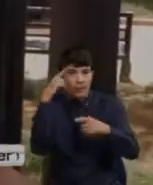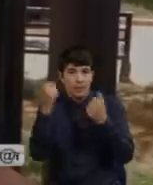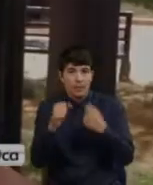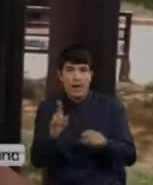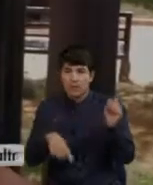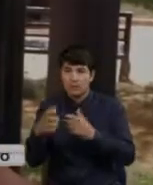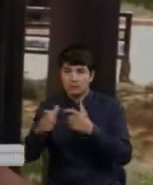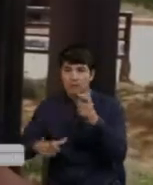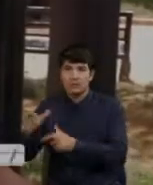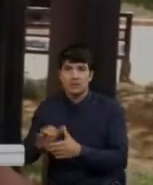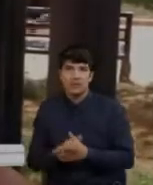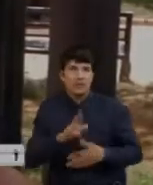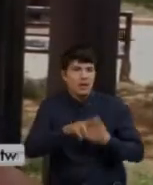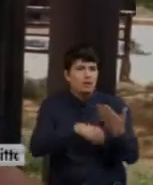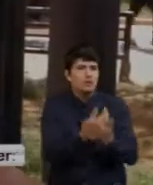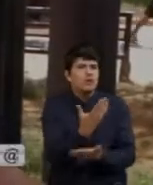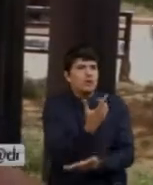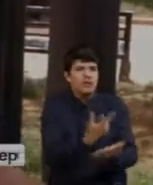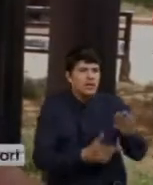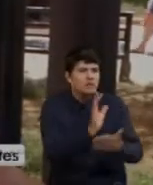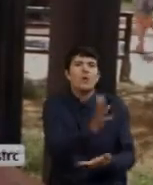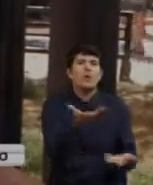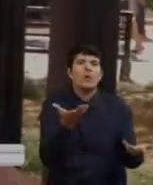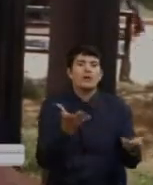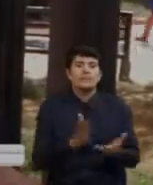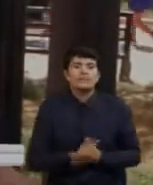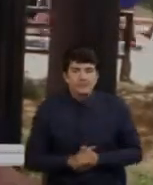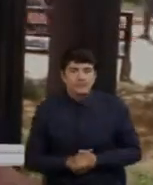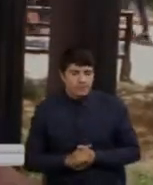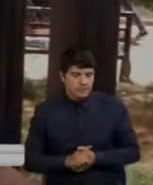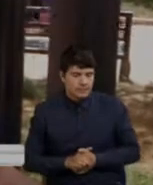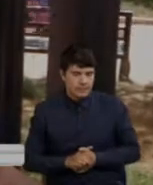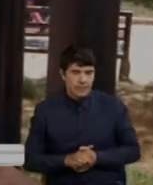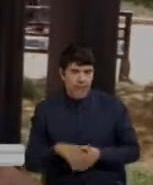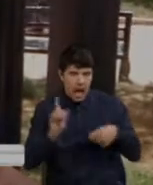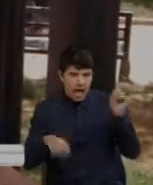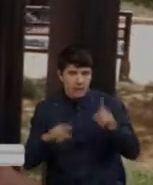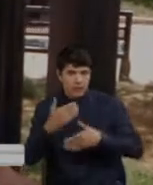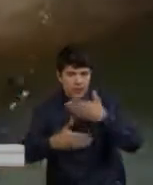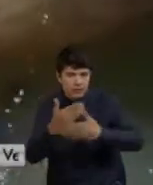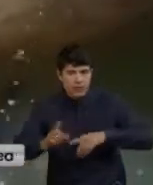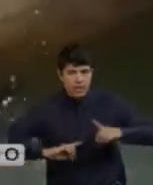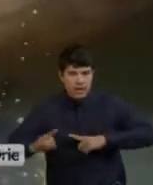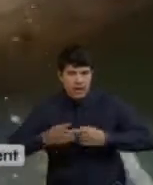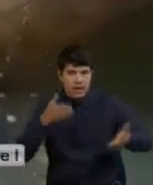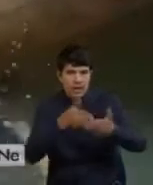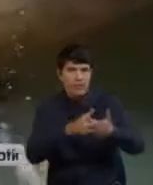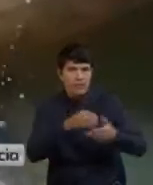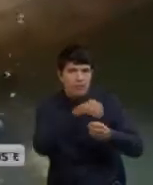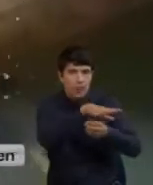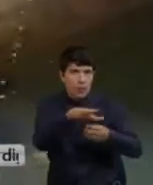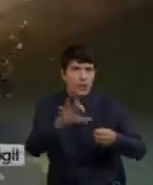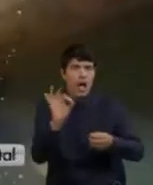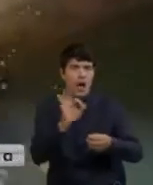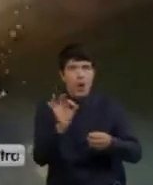en que termina esto en someter a través de alguna procedimiento administrativo o licitación pública cualquier otro